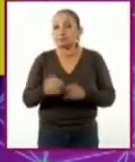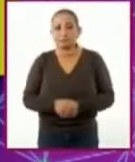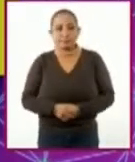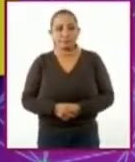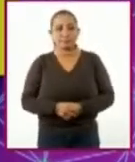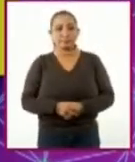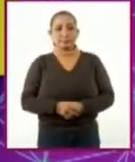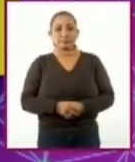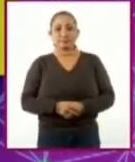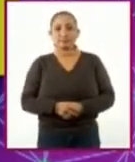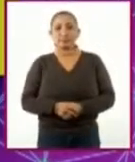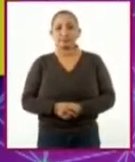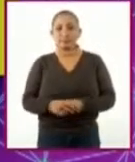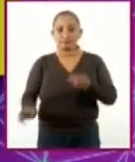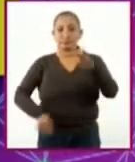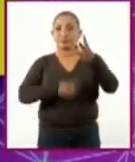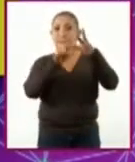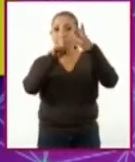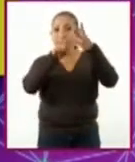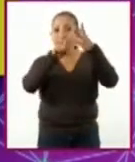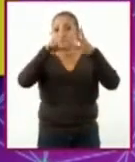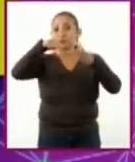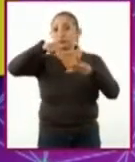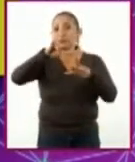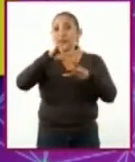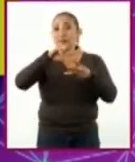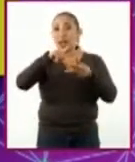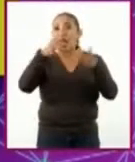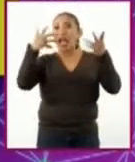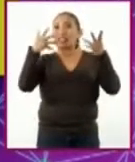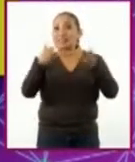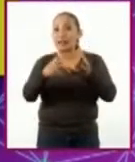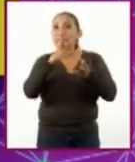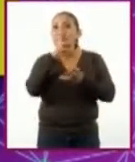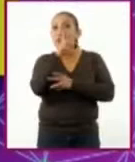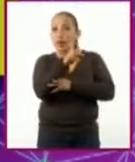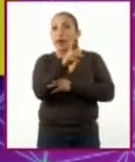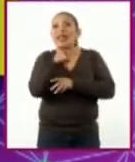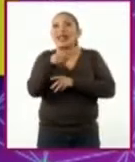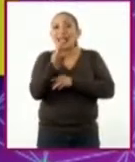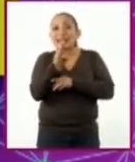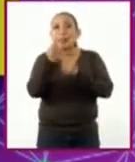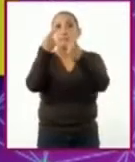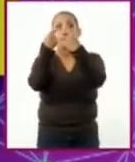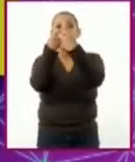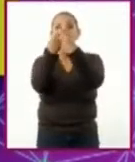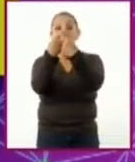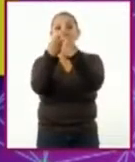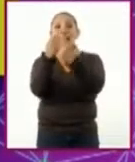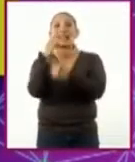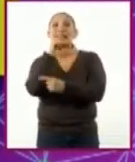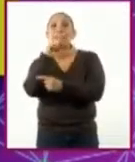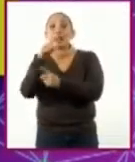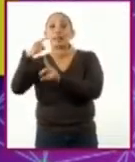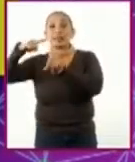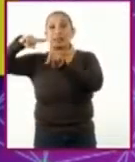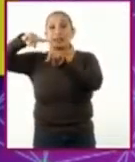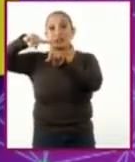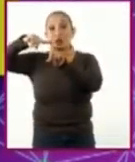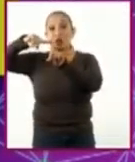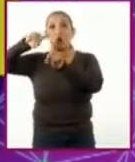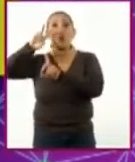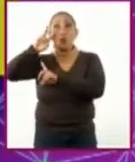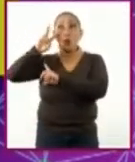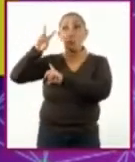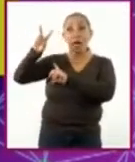operaciones. En el tercer nivel del orden de ejecución están las multiplicaciones y divisiones. Noten